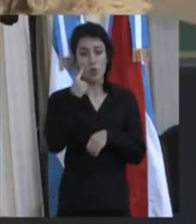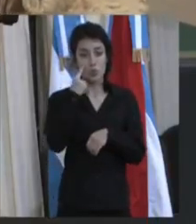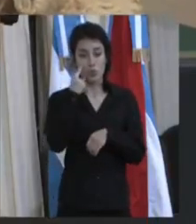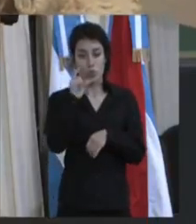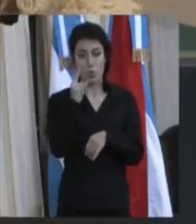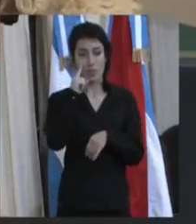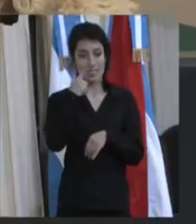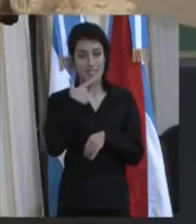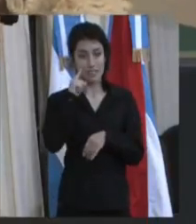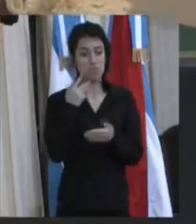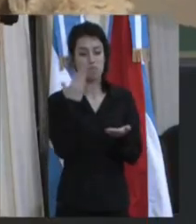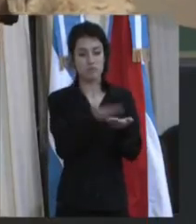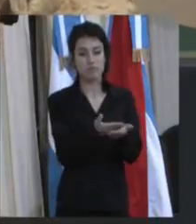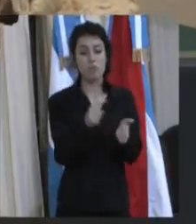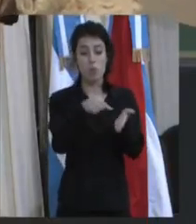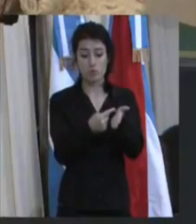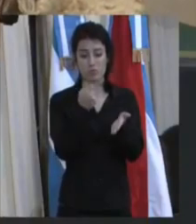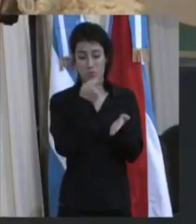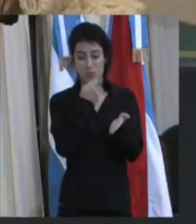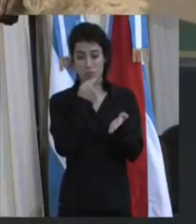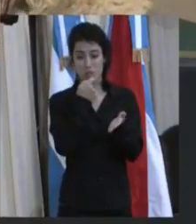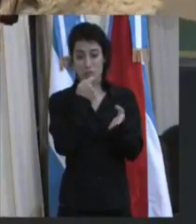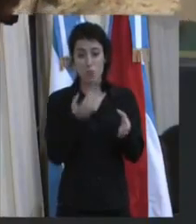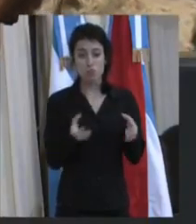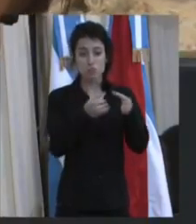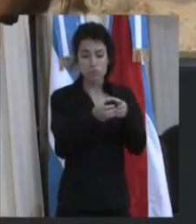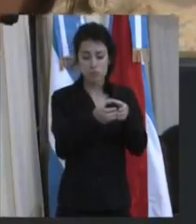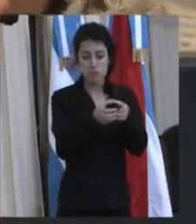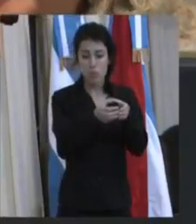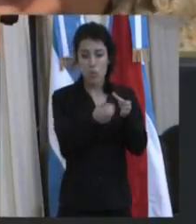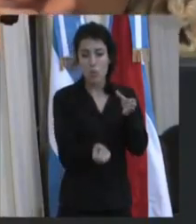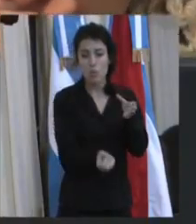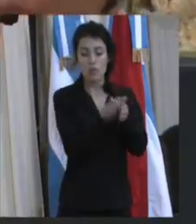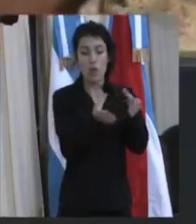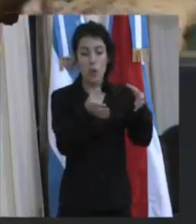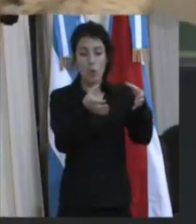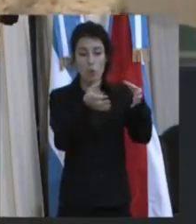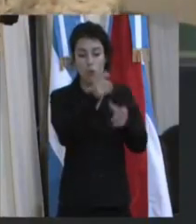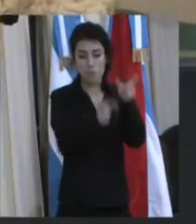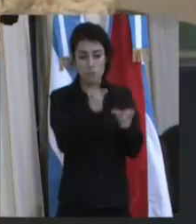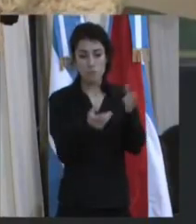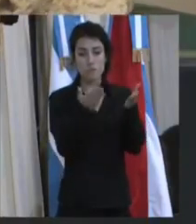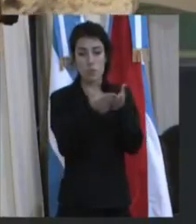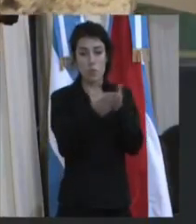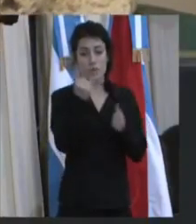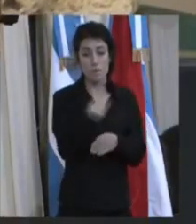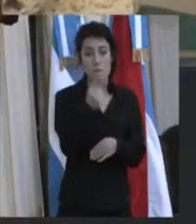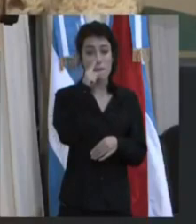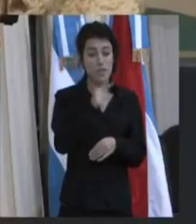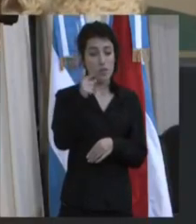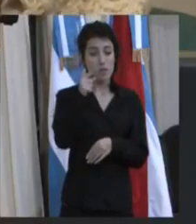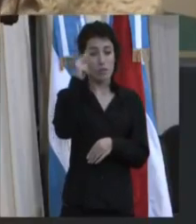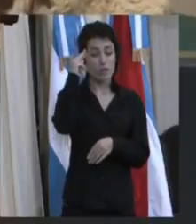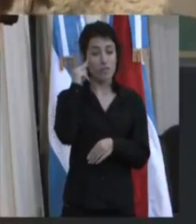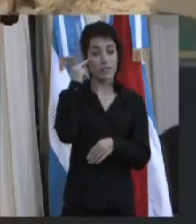En Buenos Aires, por ejemplo, empieza a aparecer este Ateneo de Estudiantes Universitarios en 1914, que es una suerte